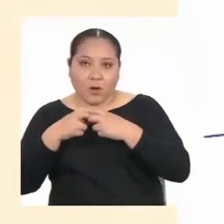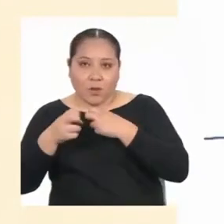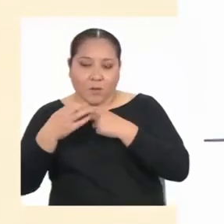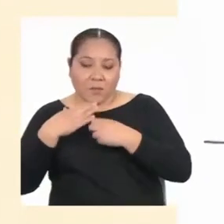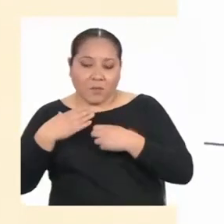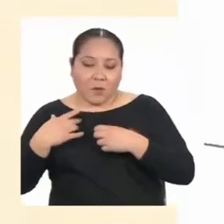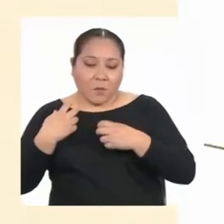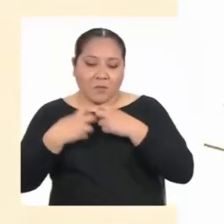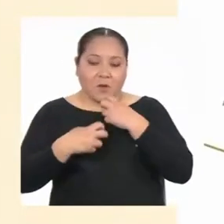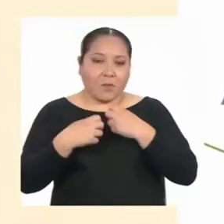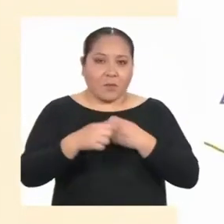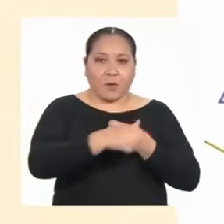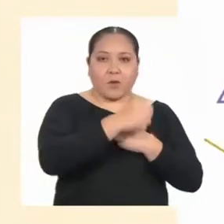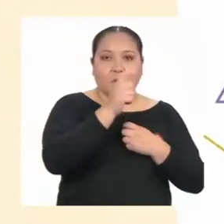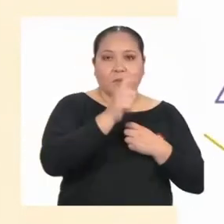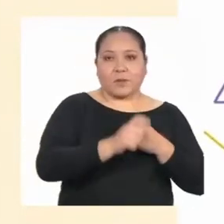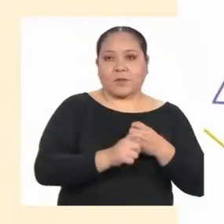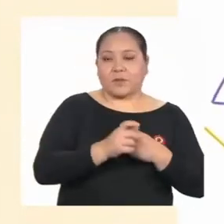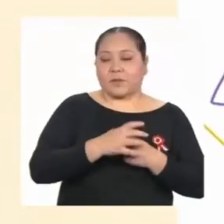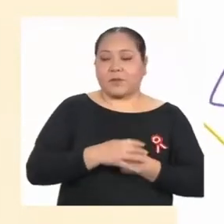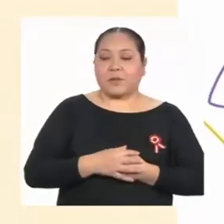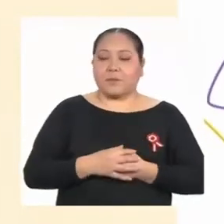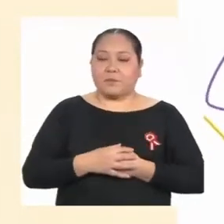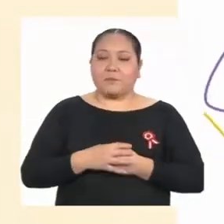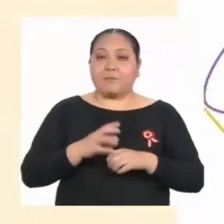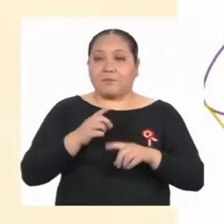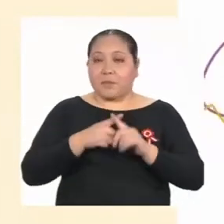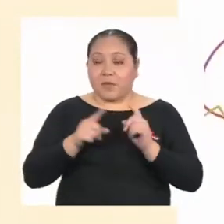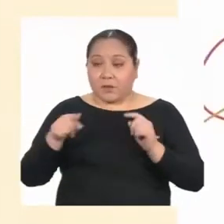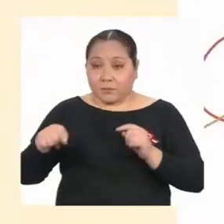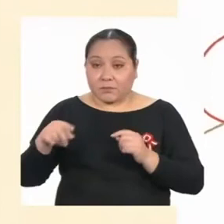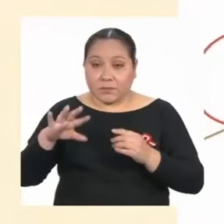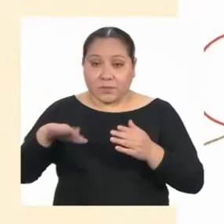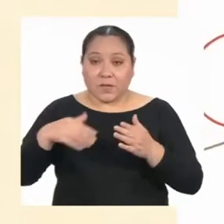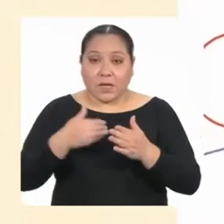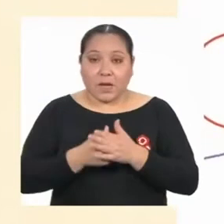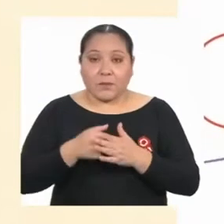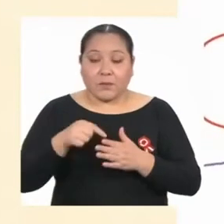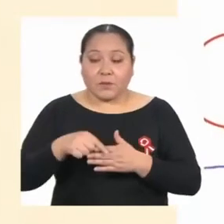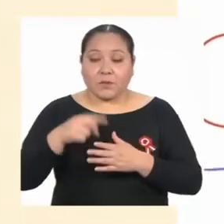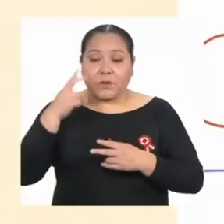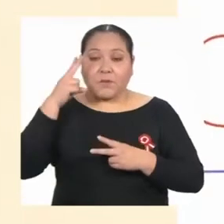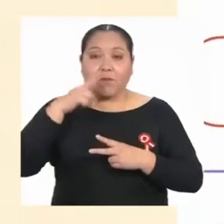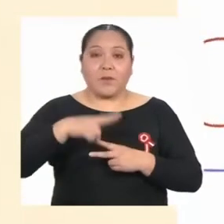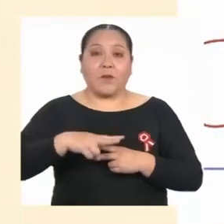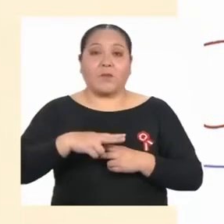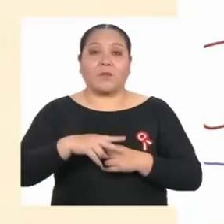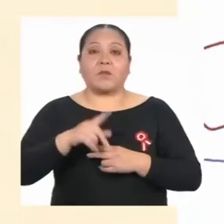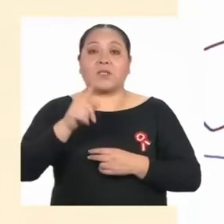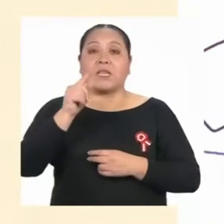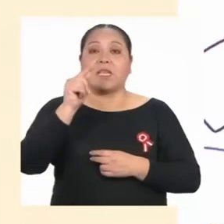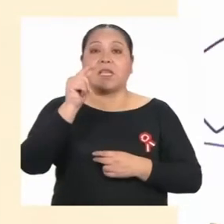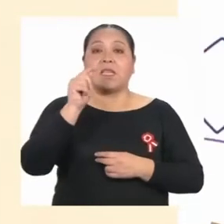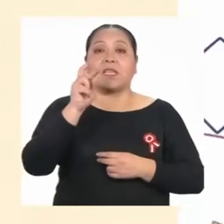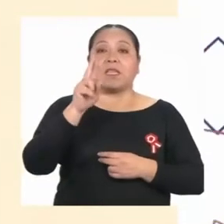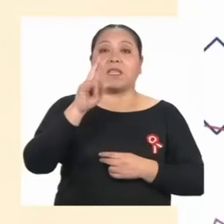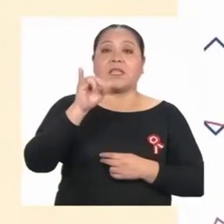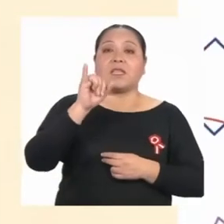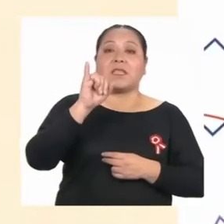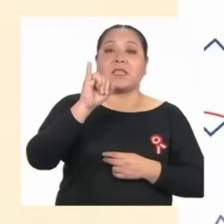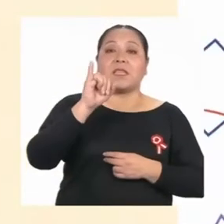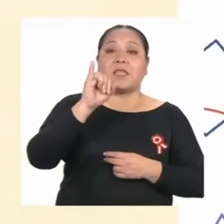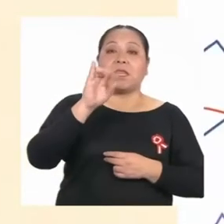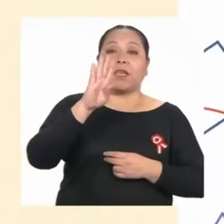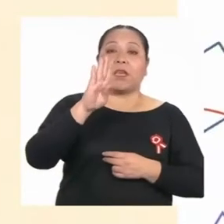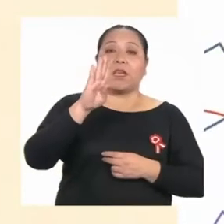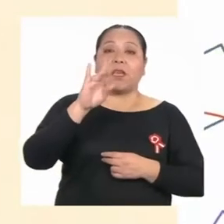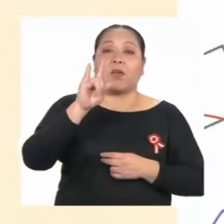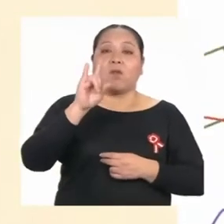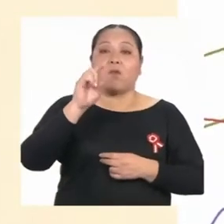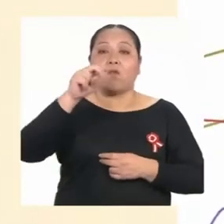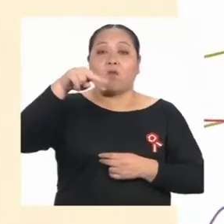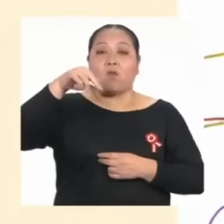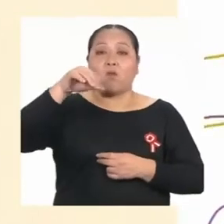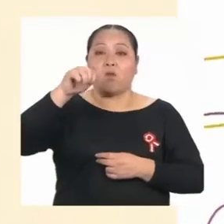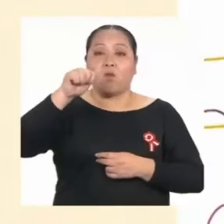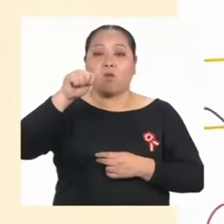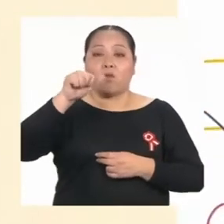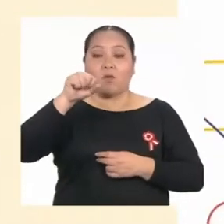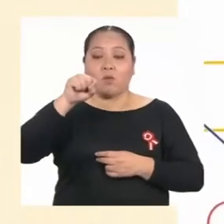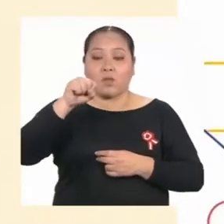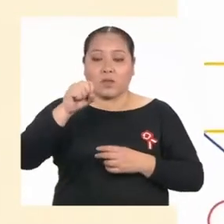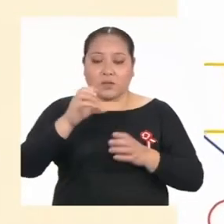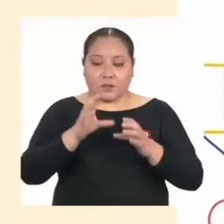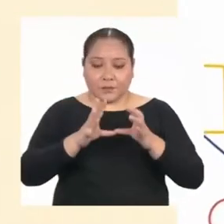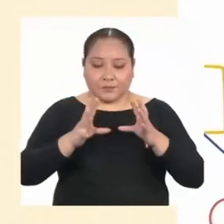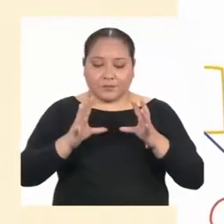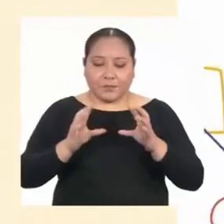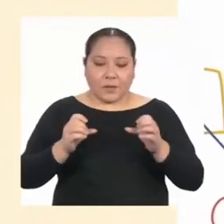este punto, debemos especificar que en las tribunas populares Existen también los hinchas y líderes